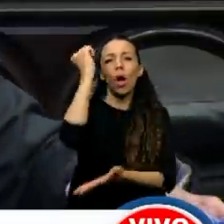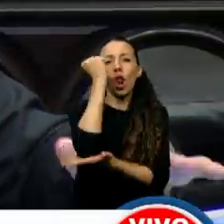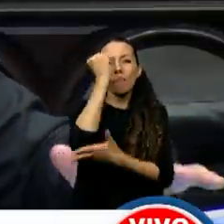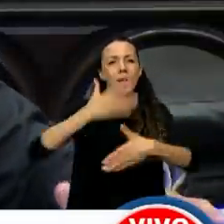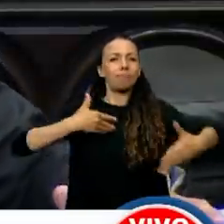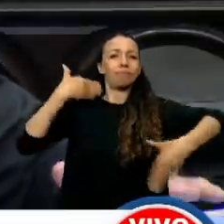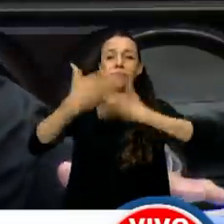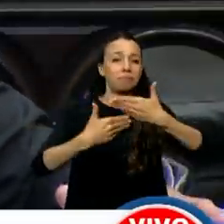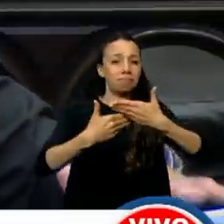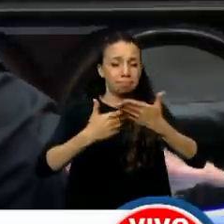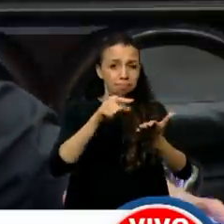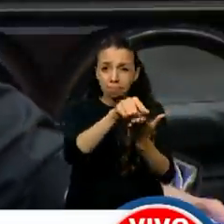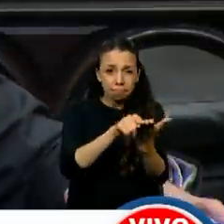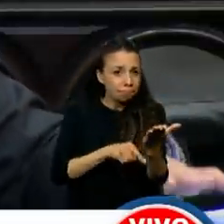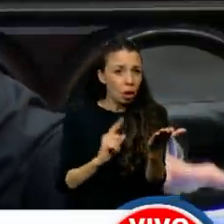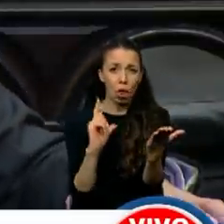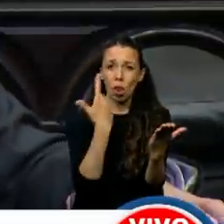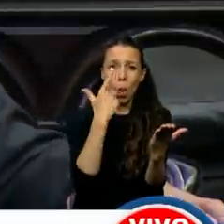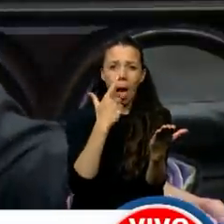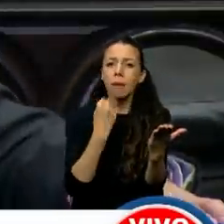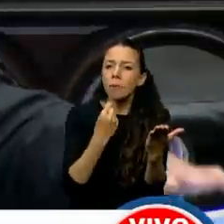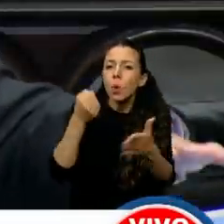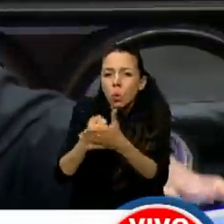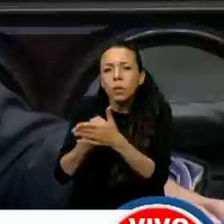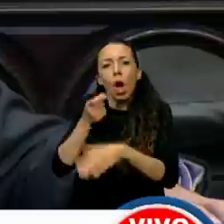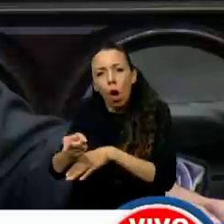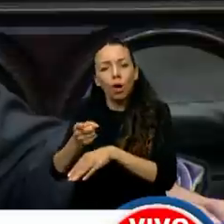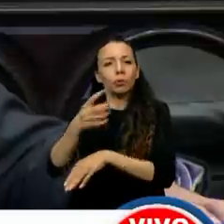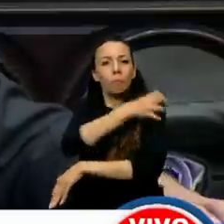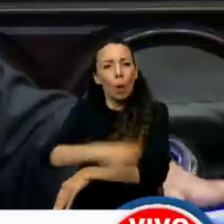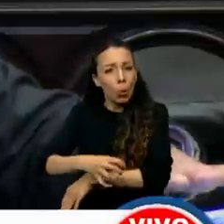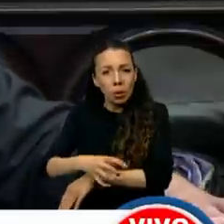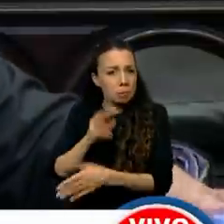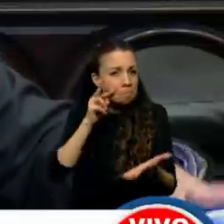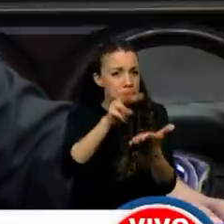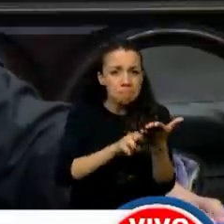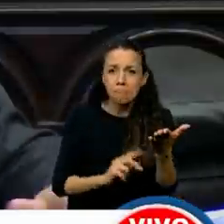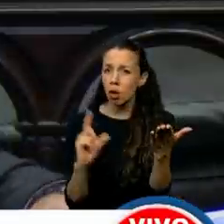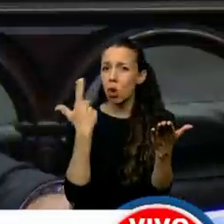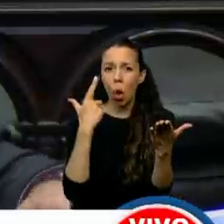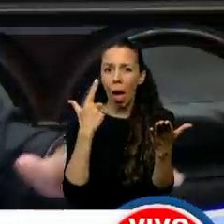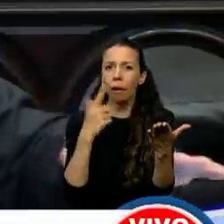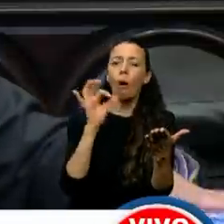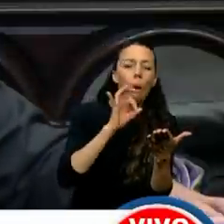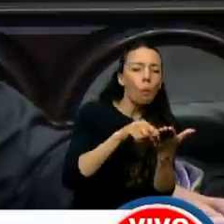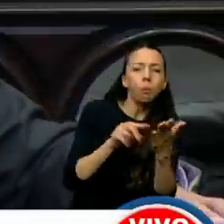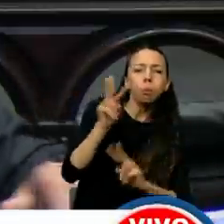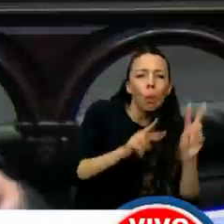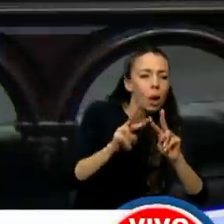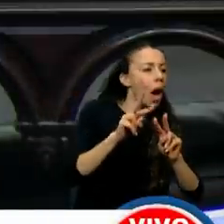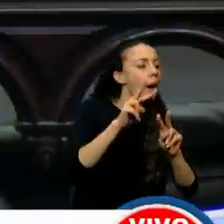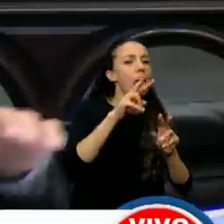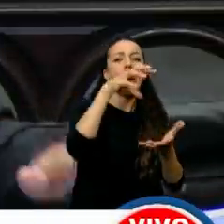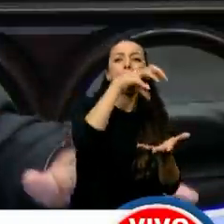desarrollo para que podamos combatir la pobreza a partir de la creación del trabajo privado o de la empresa privada